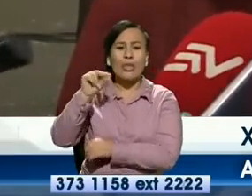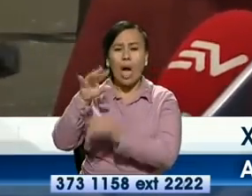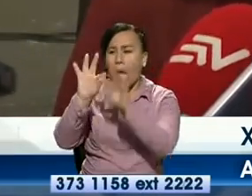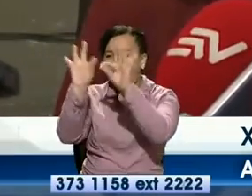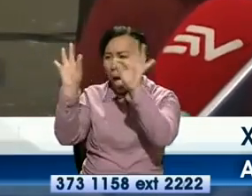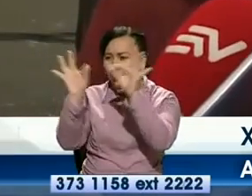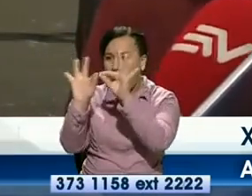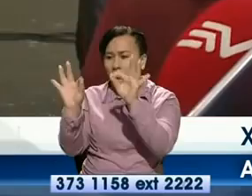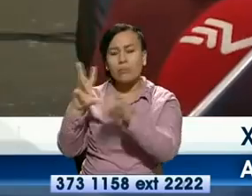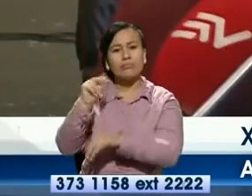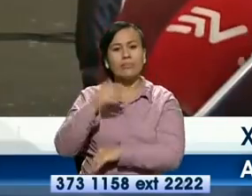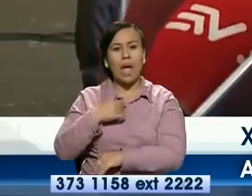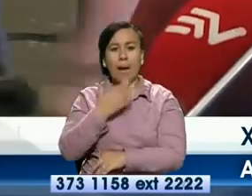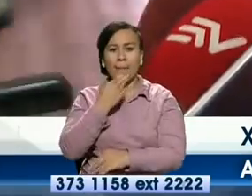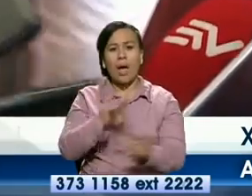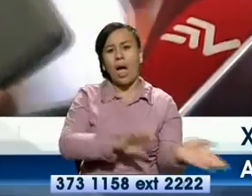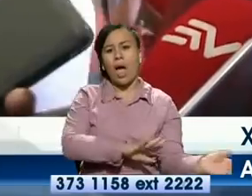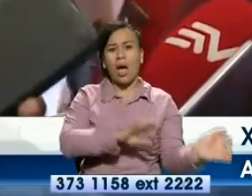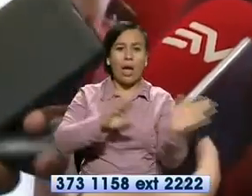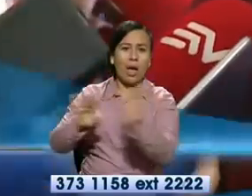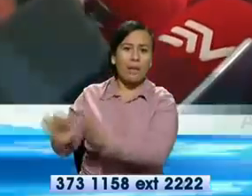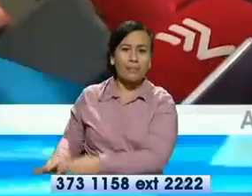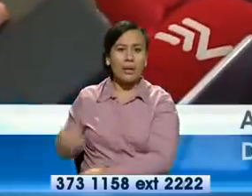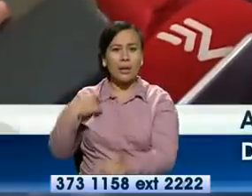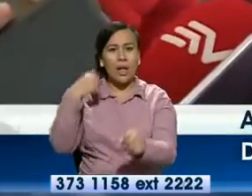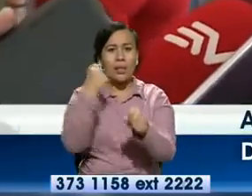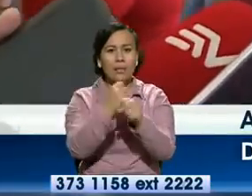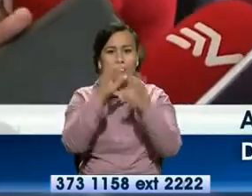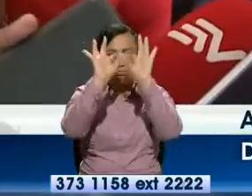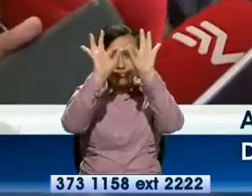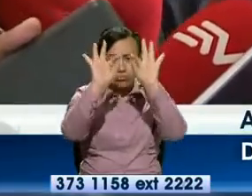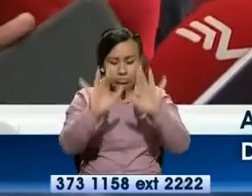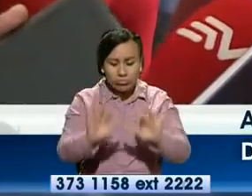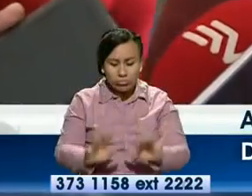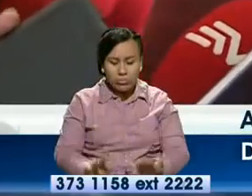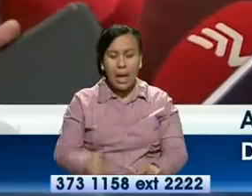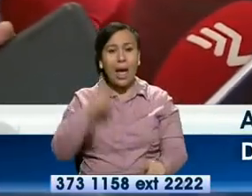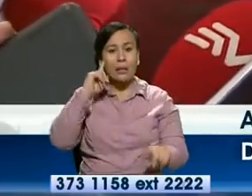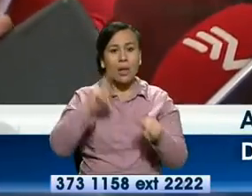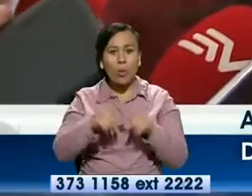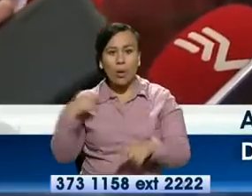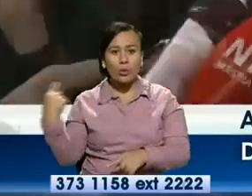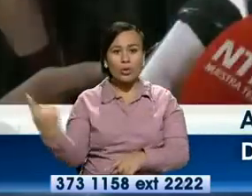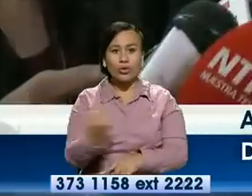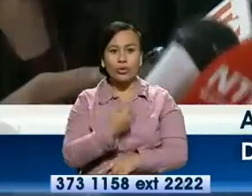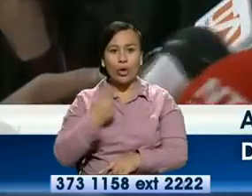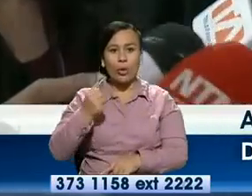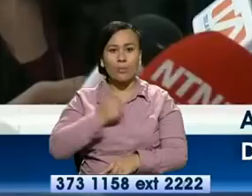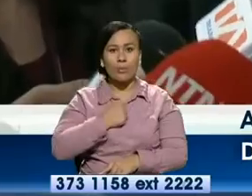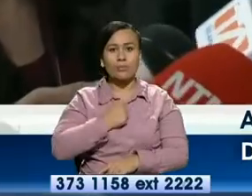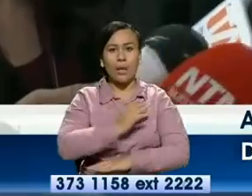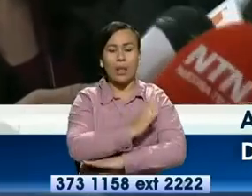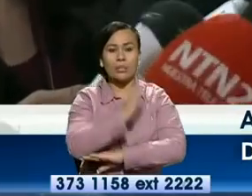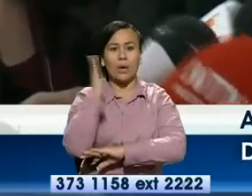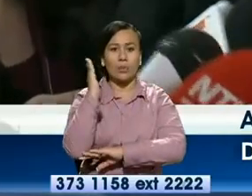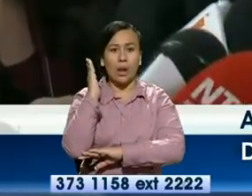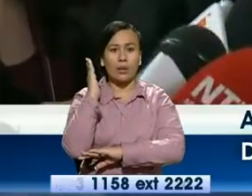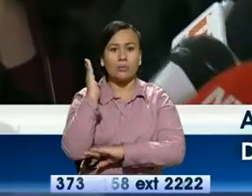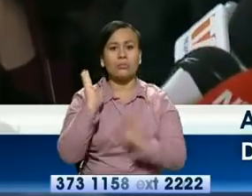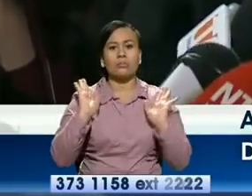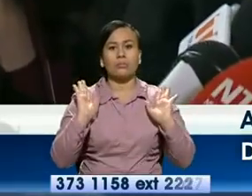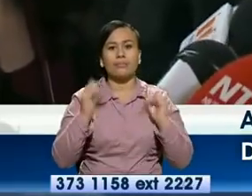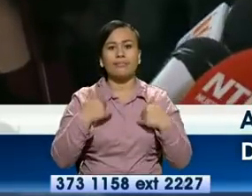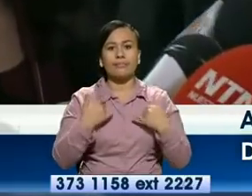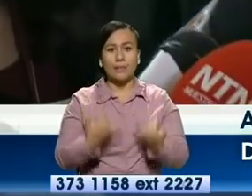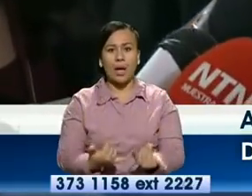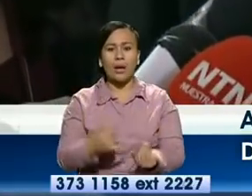preferimos no dar paso al orden del día para trabajar en un texto que vaya más de acuerdo a nuestra posición. Entonces nos parece que esto lo que